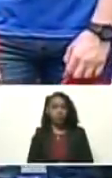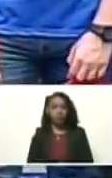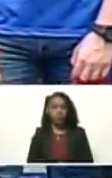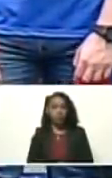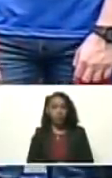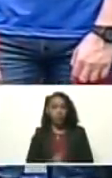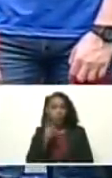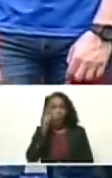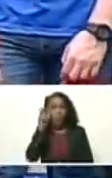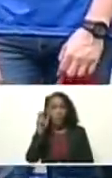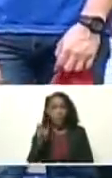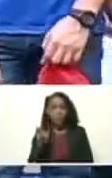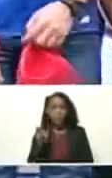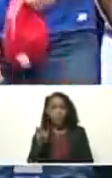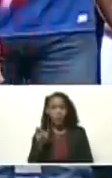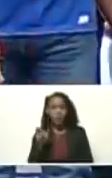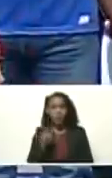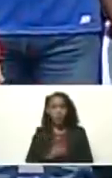Rodolfo Pereira.